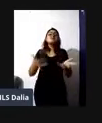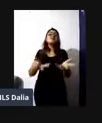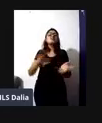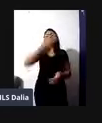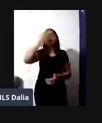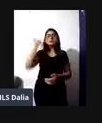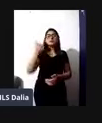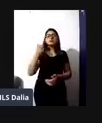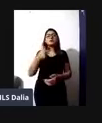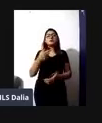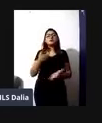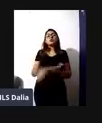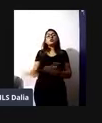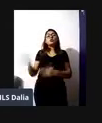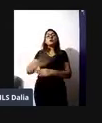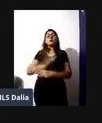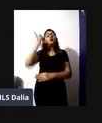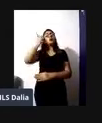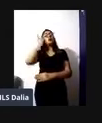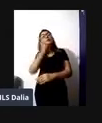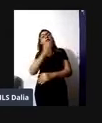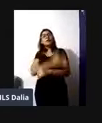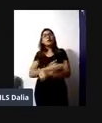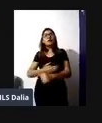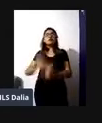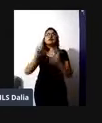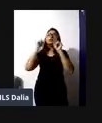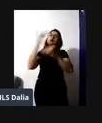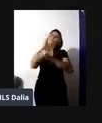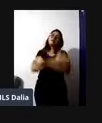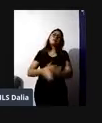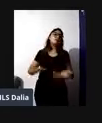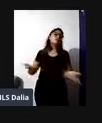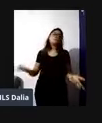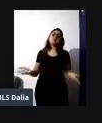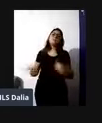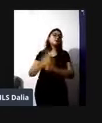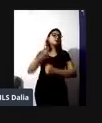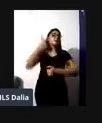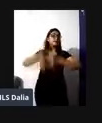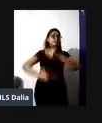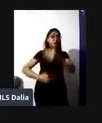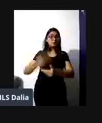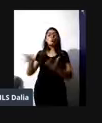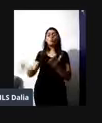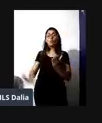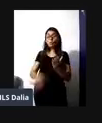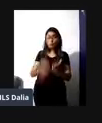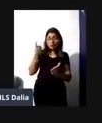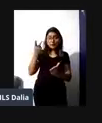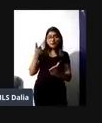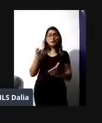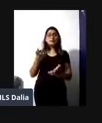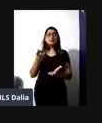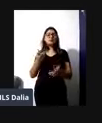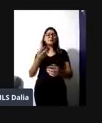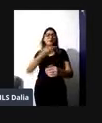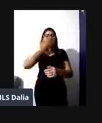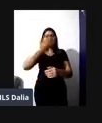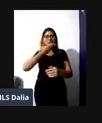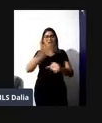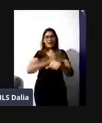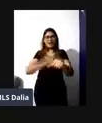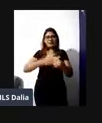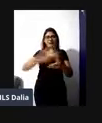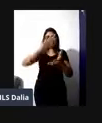ni durmiéndonos tarde ni levantándonos tarde, porque vamos a volver a una rutina y entonces ahí va a venir